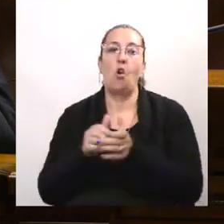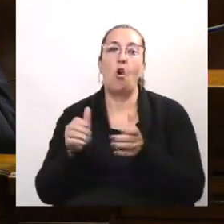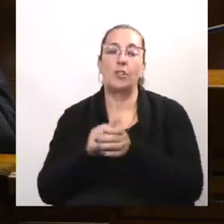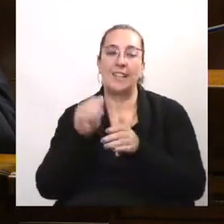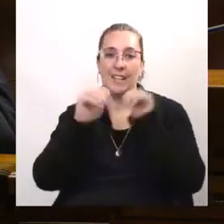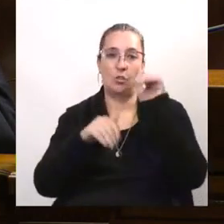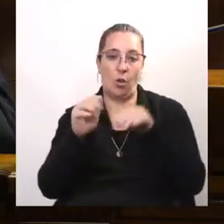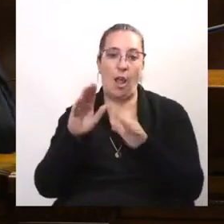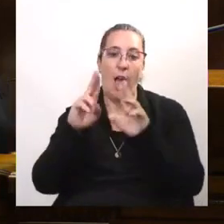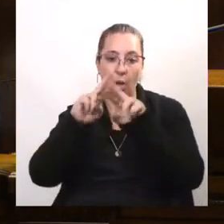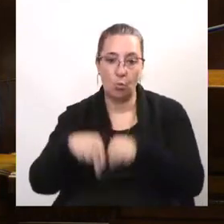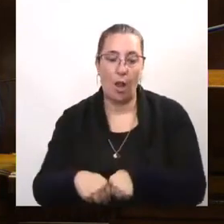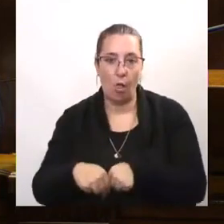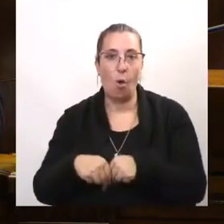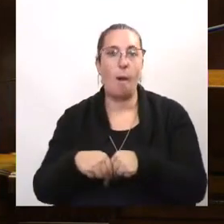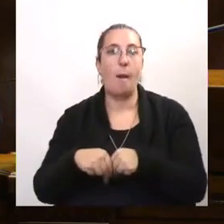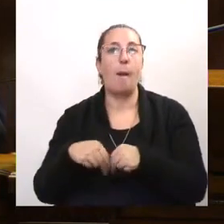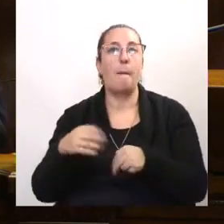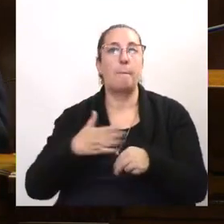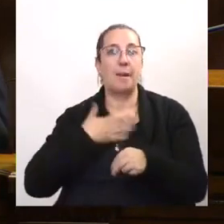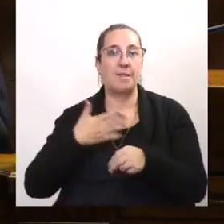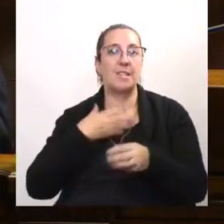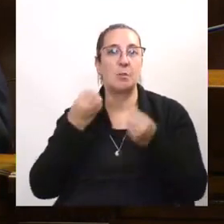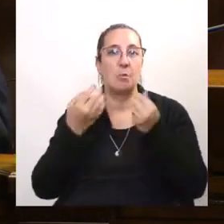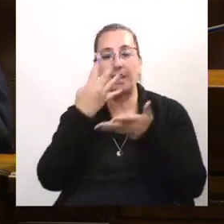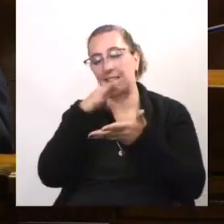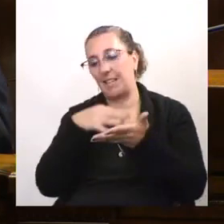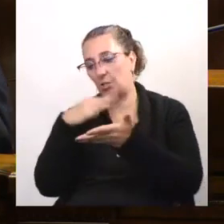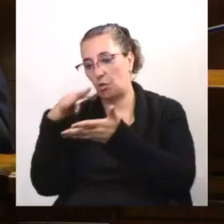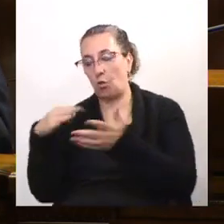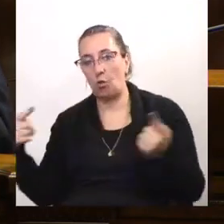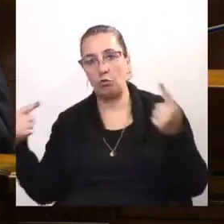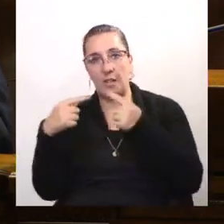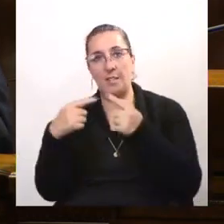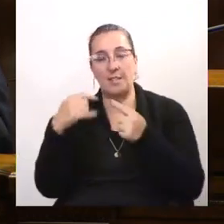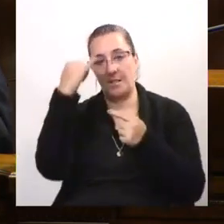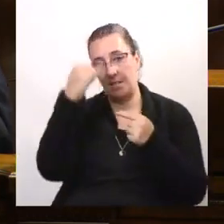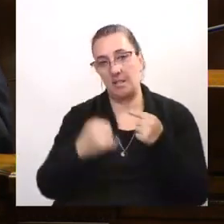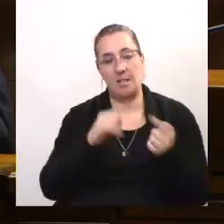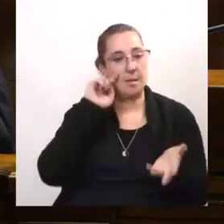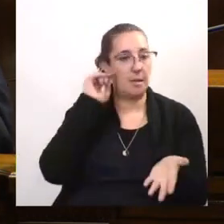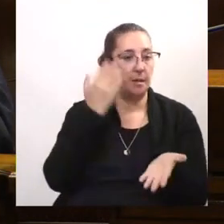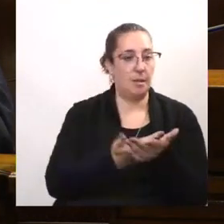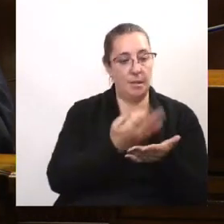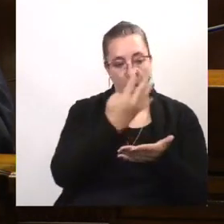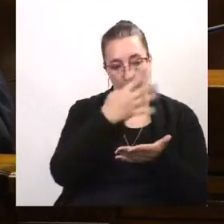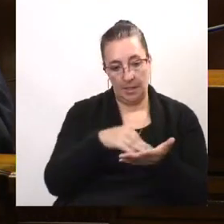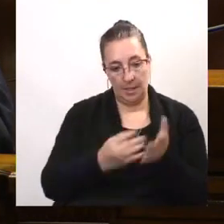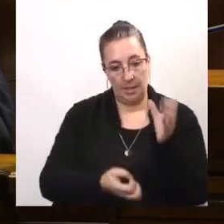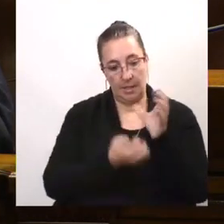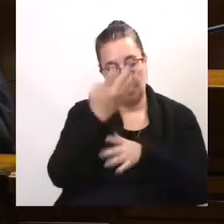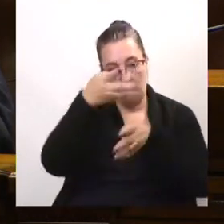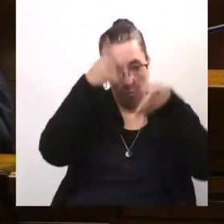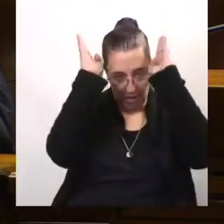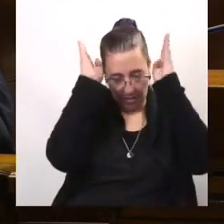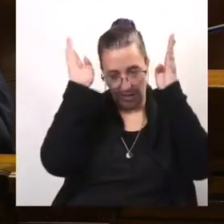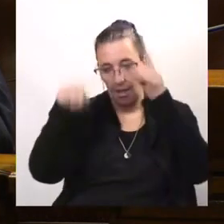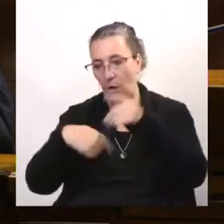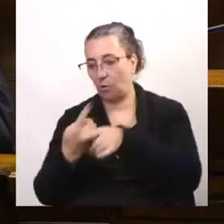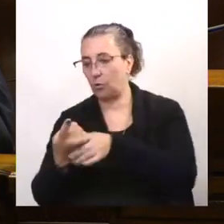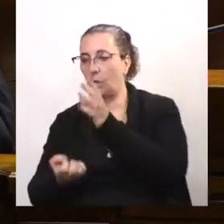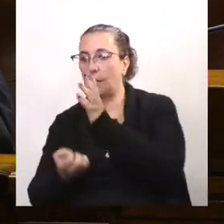anulado plebiscitos porque los textos se contradicen. Si uno se pone un texto que no sé, que se crea una monarquía y hay otro texto que